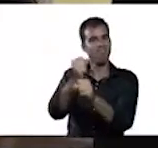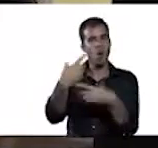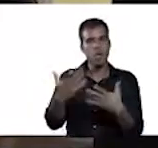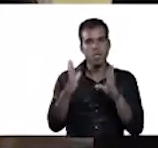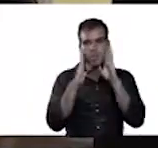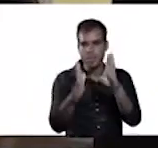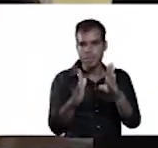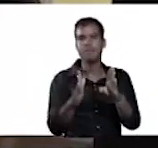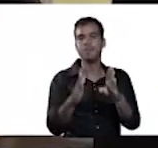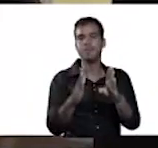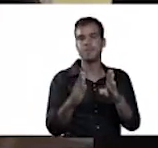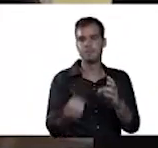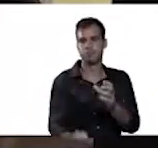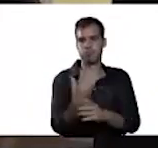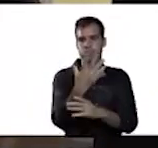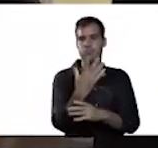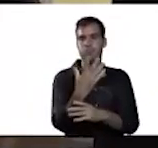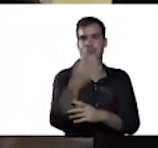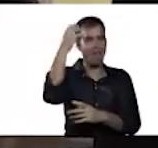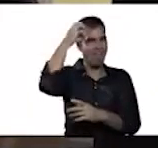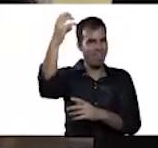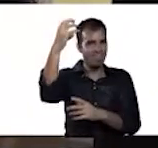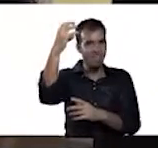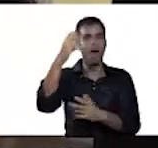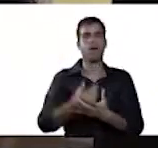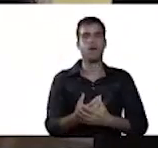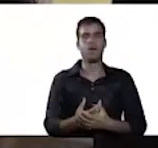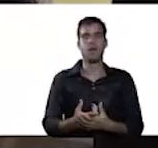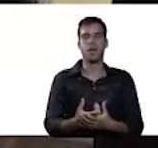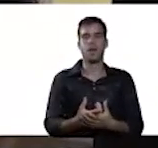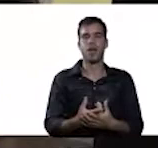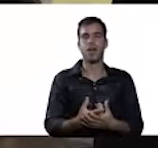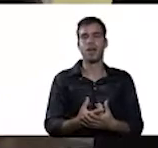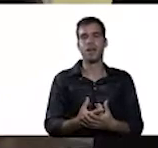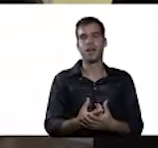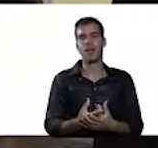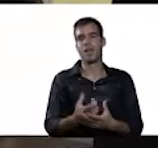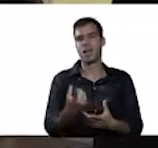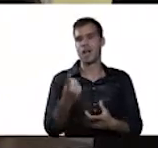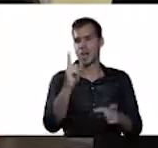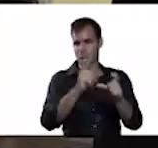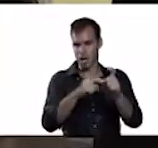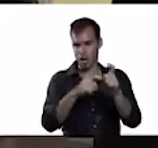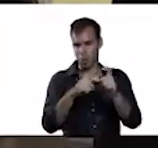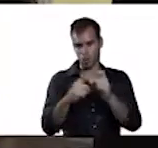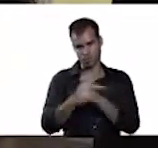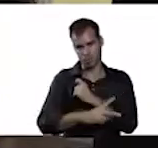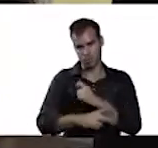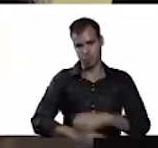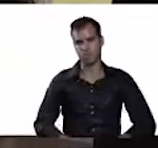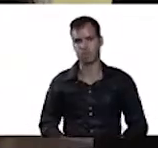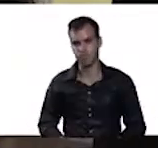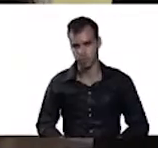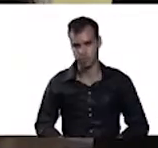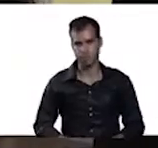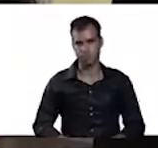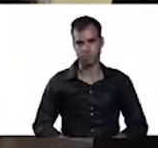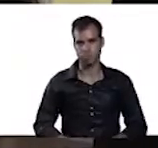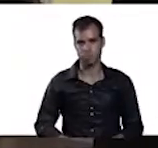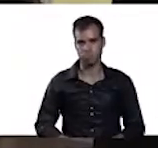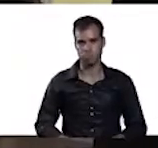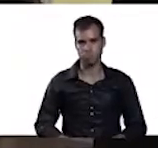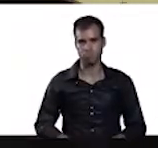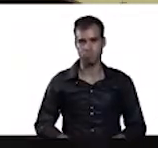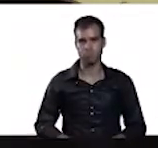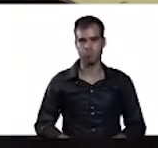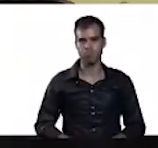Lenin en la creación de un Estado multinacional de nuevo tipo, que sería la Unión de Repúblicas Socialistas Soviéticas.